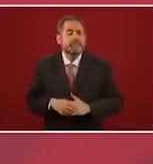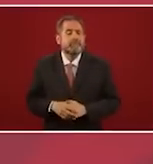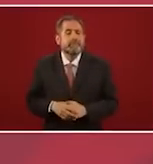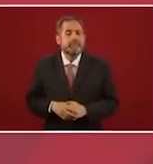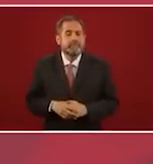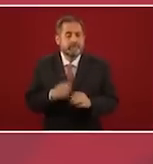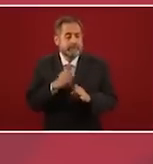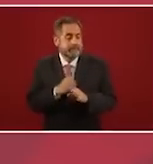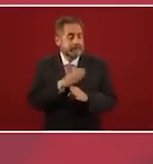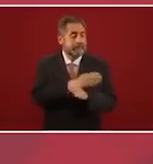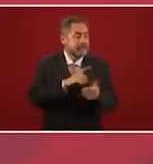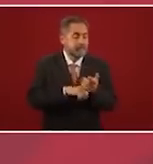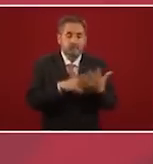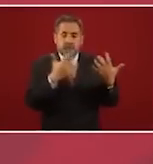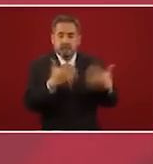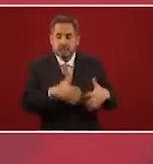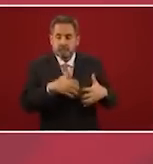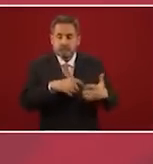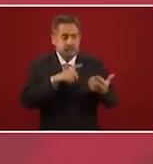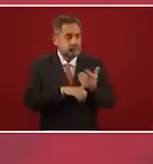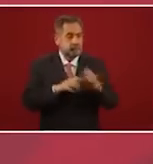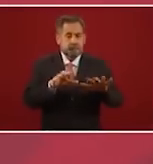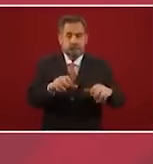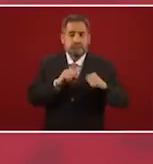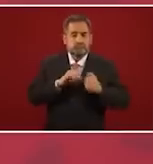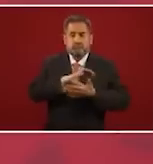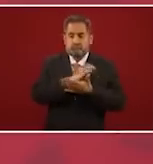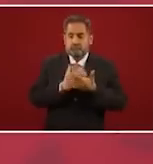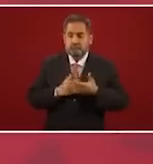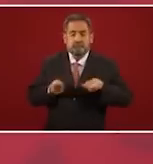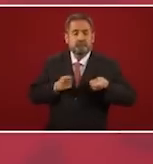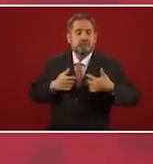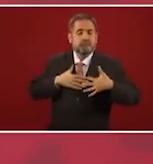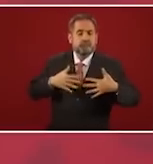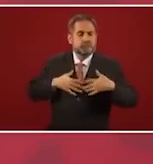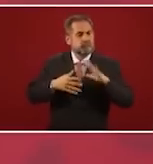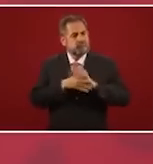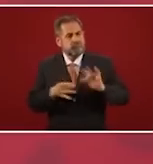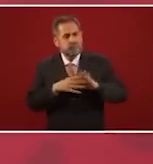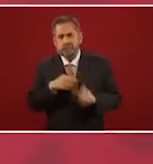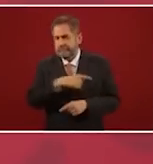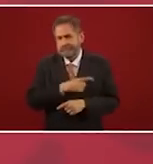de esta empresa que tiene el contrato.